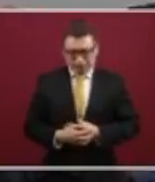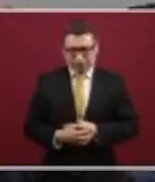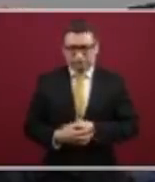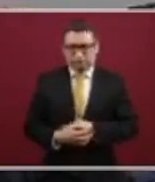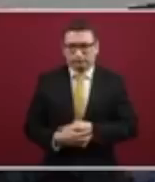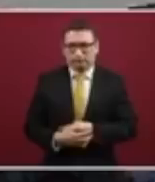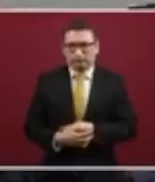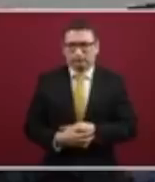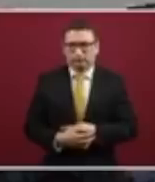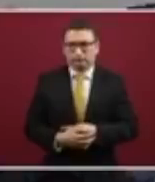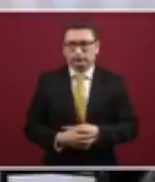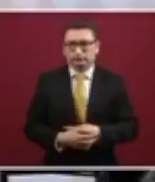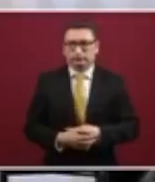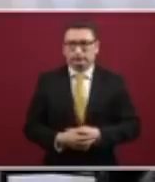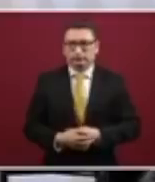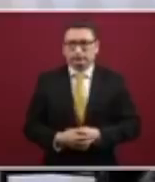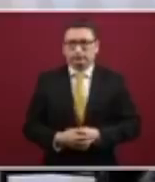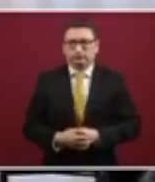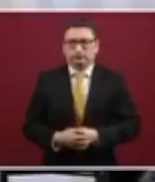limitar